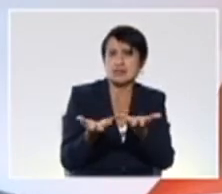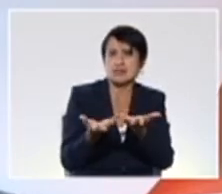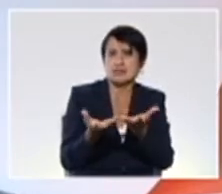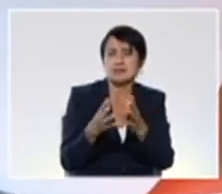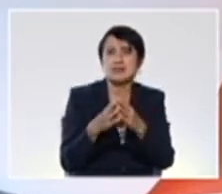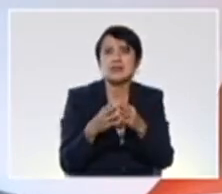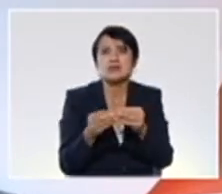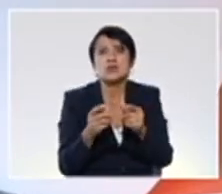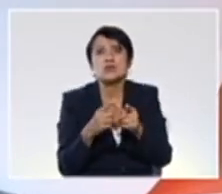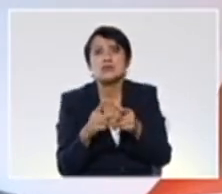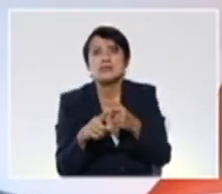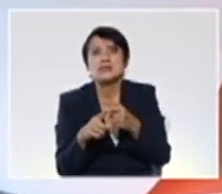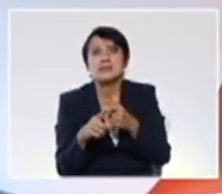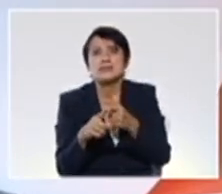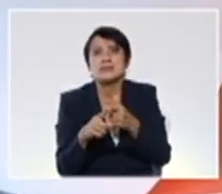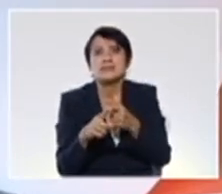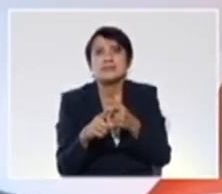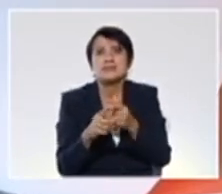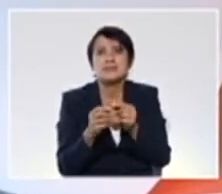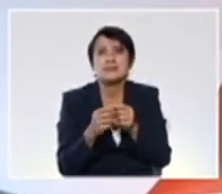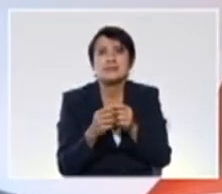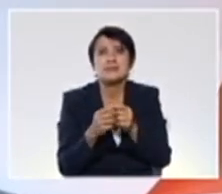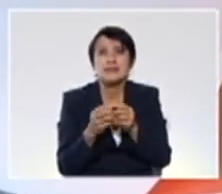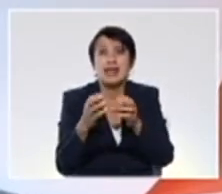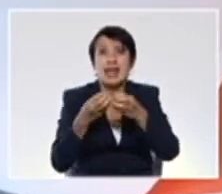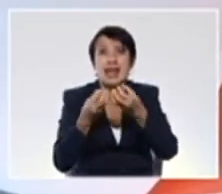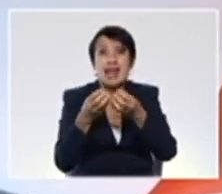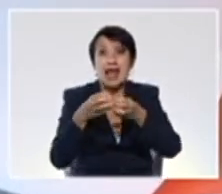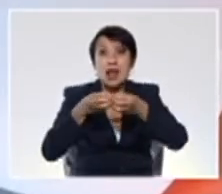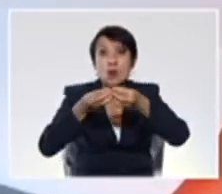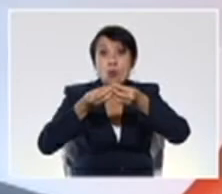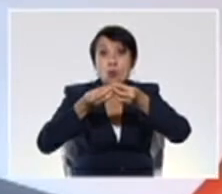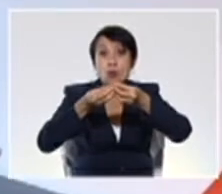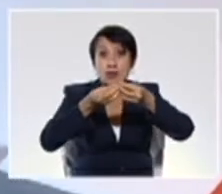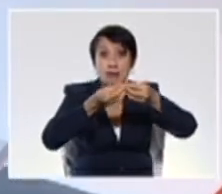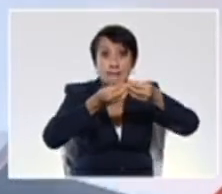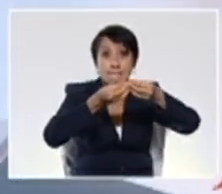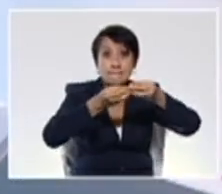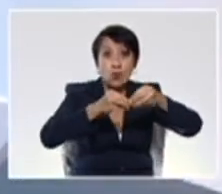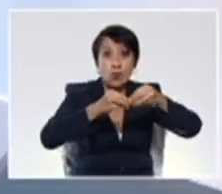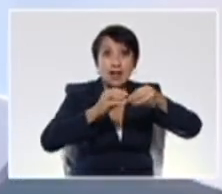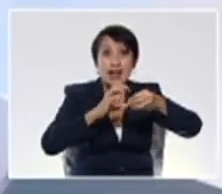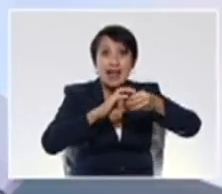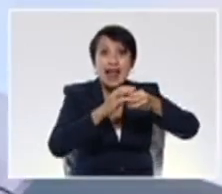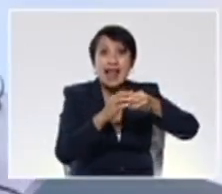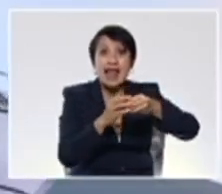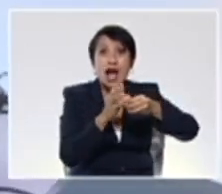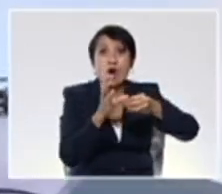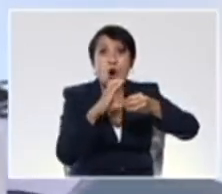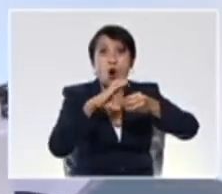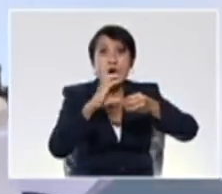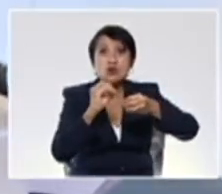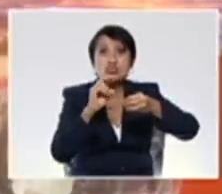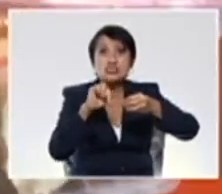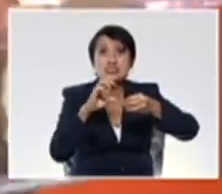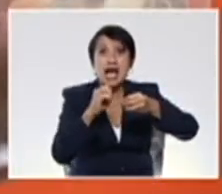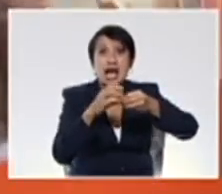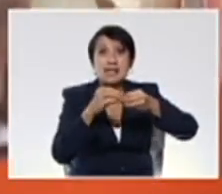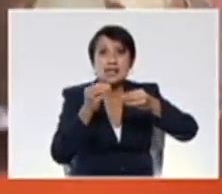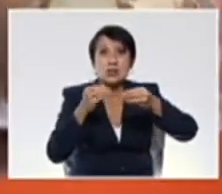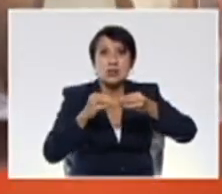Voy a tomar entonces las cáscaras del huevo, la voy a triturar lo más que pueda,